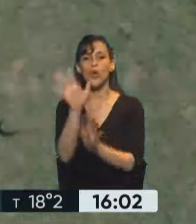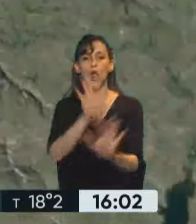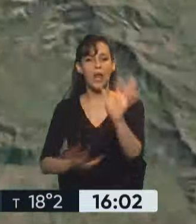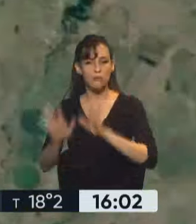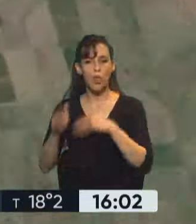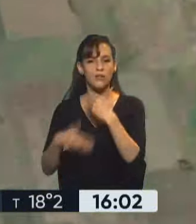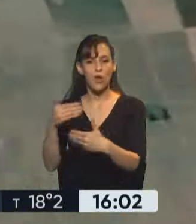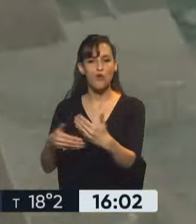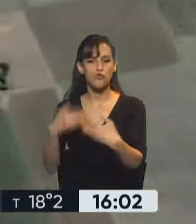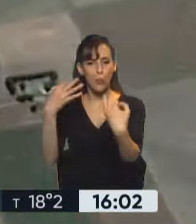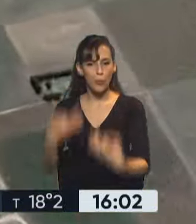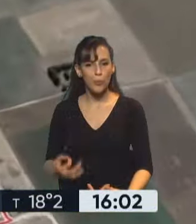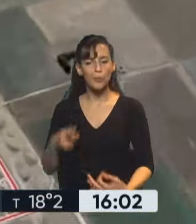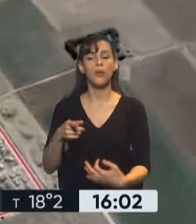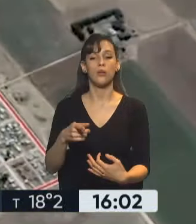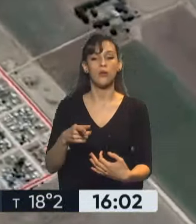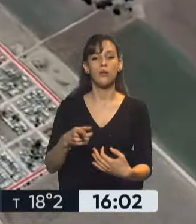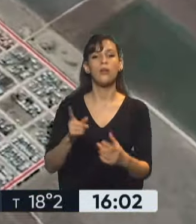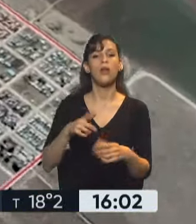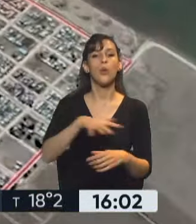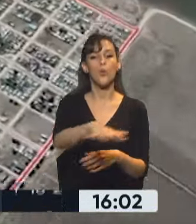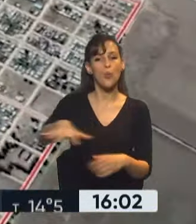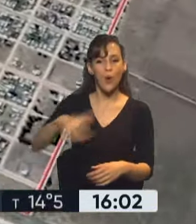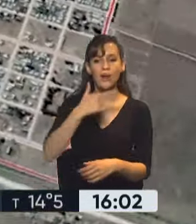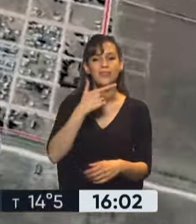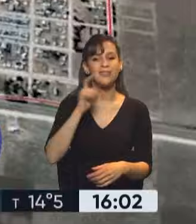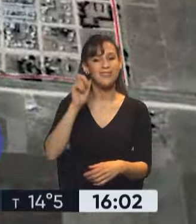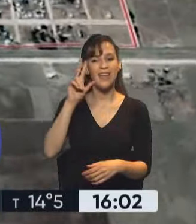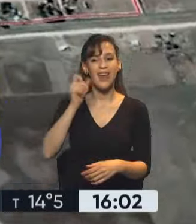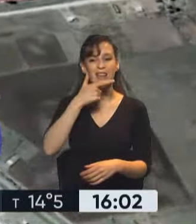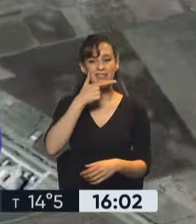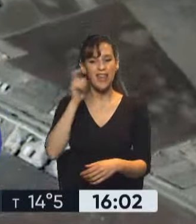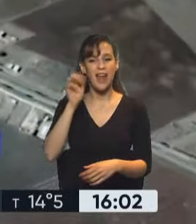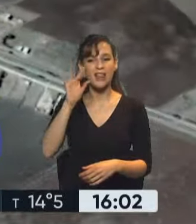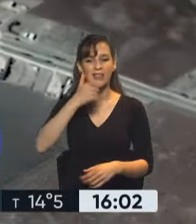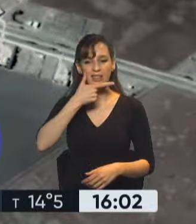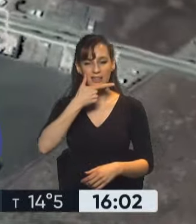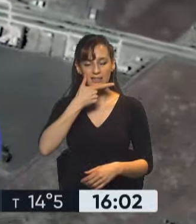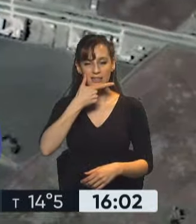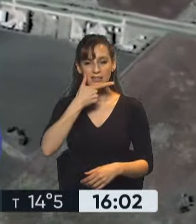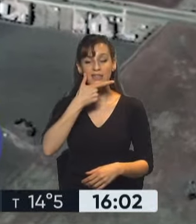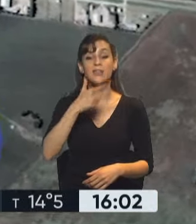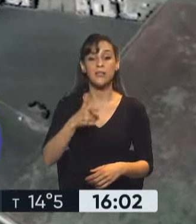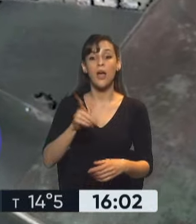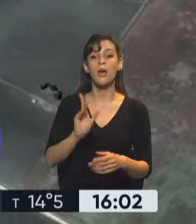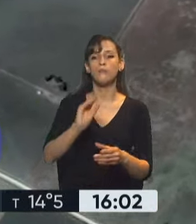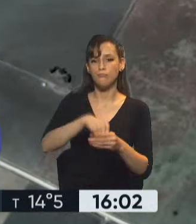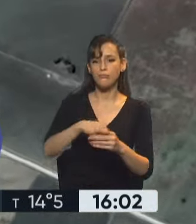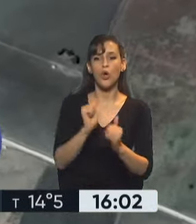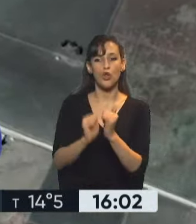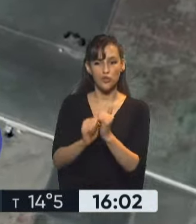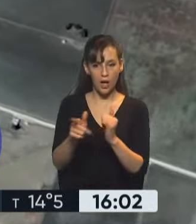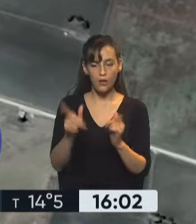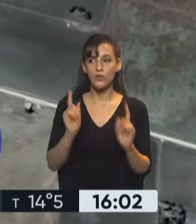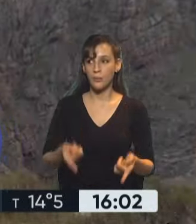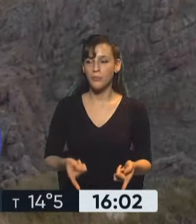Sustentable, en la Reserva Sierras Grandes, participando investigadadores de la Universidad Nacional de Rosario,